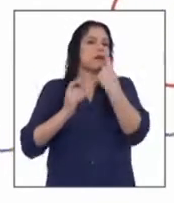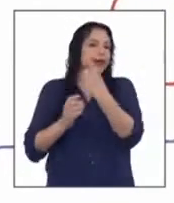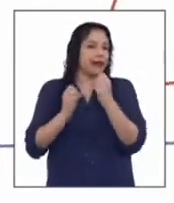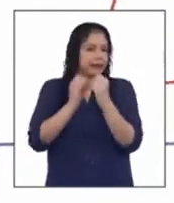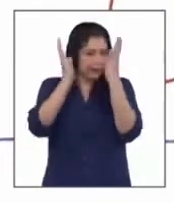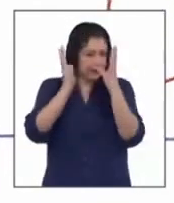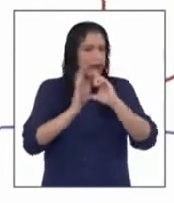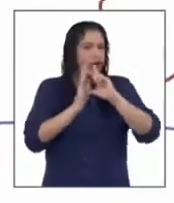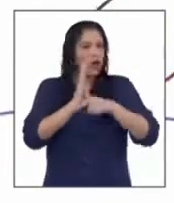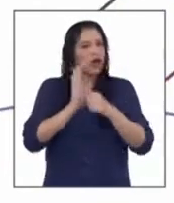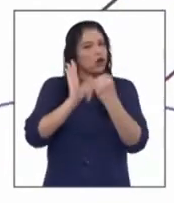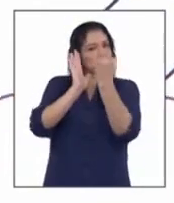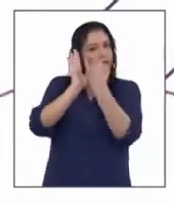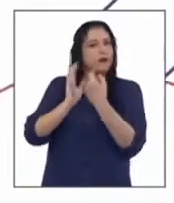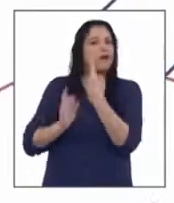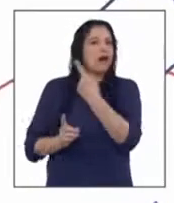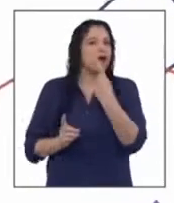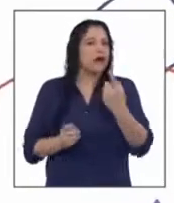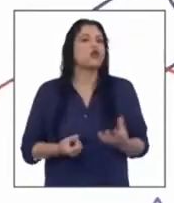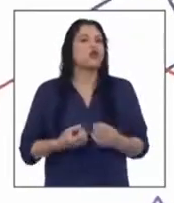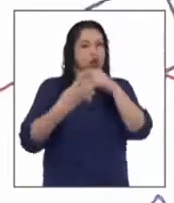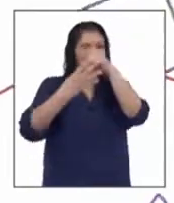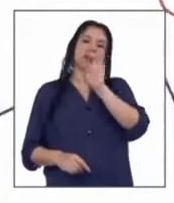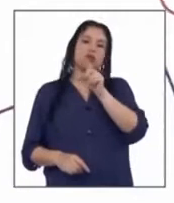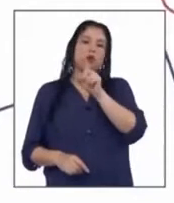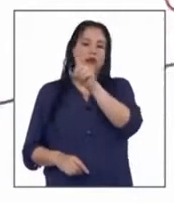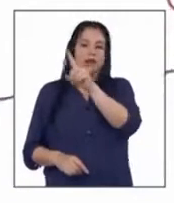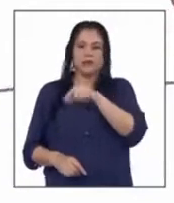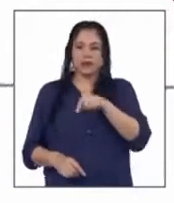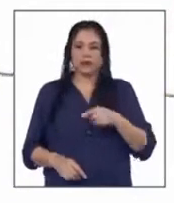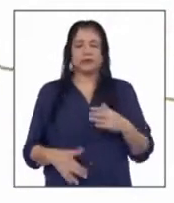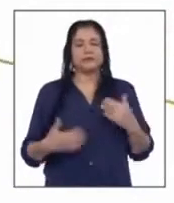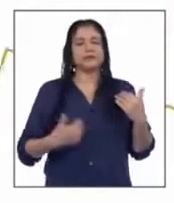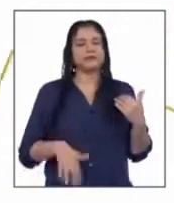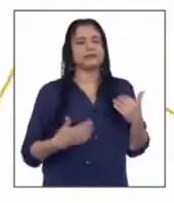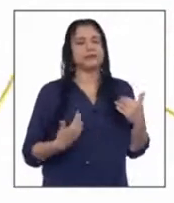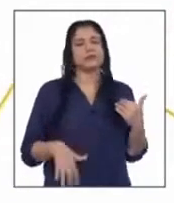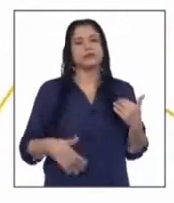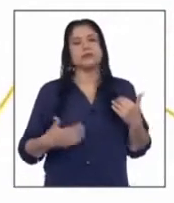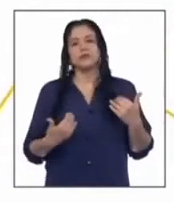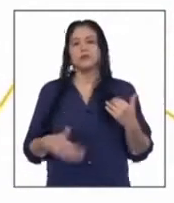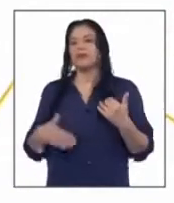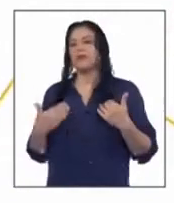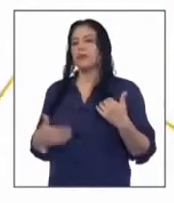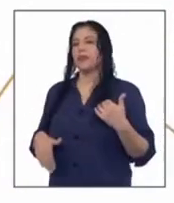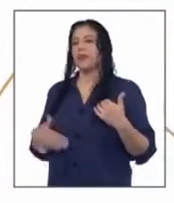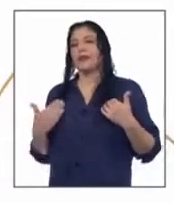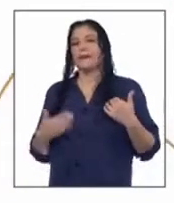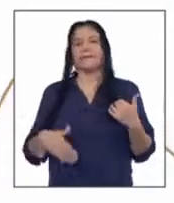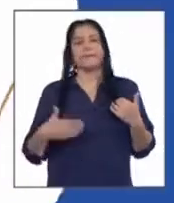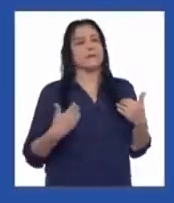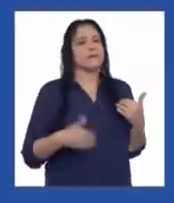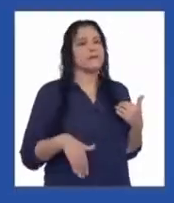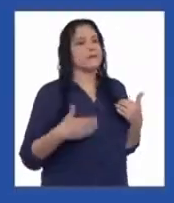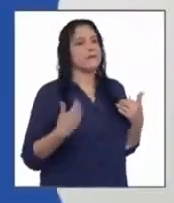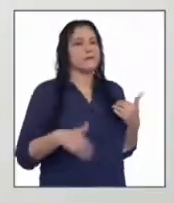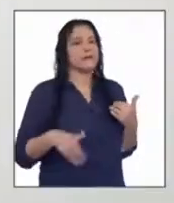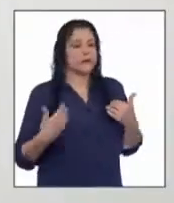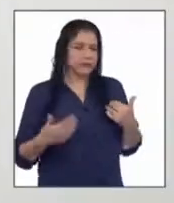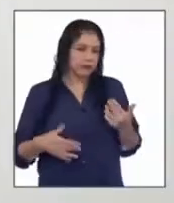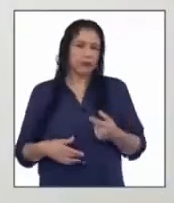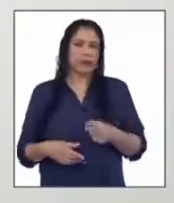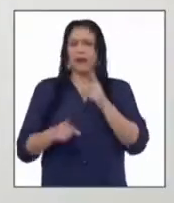Dicha situación nos propuso las siguientes preguntas. 1. ¿Cómo podemos representar y operar las cantidades grandes y pequeñas